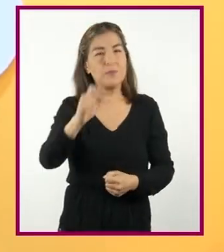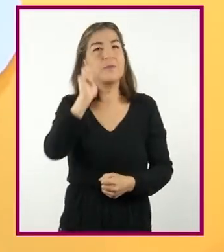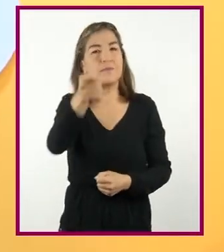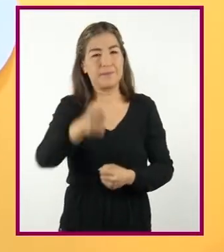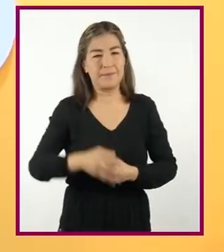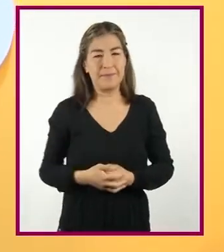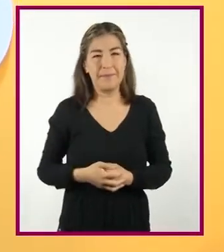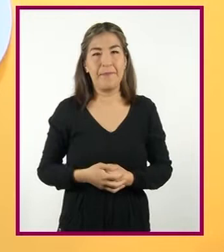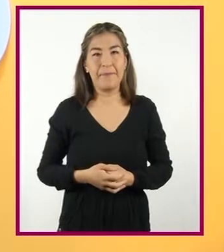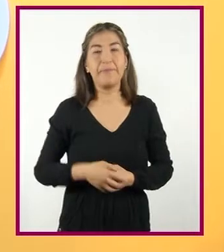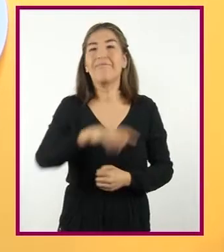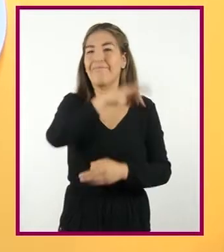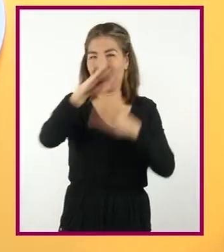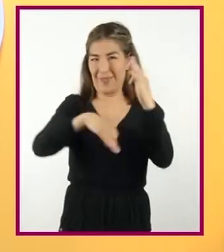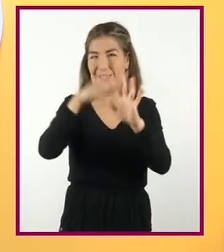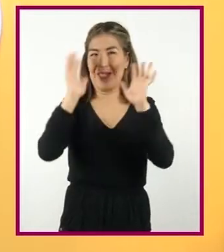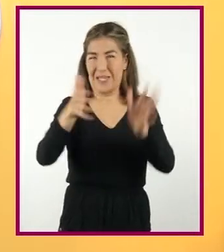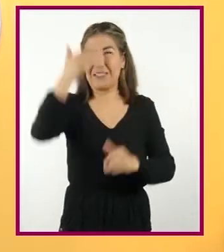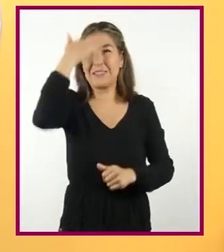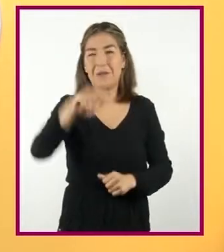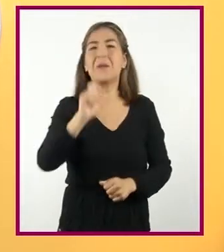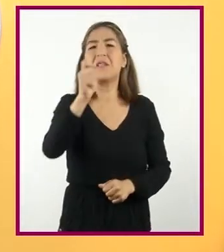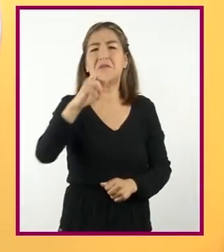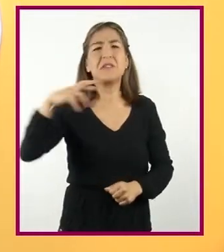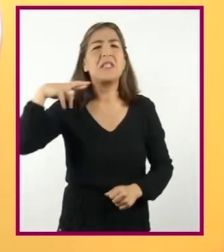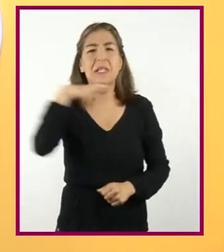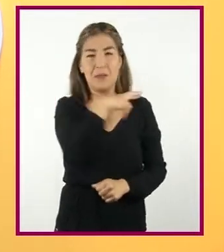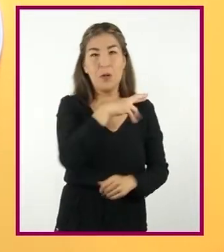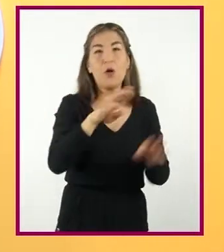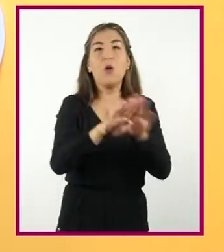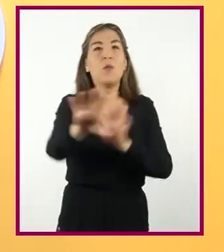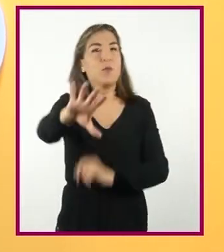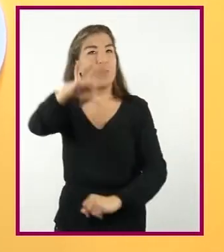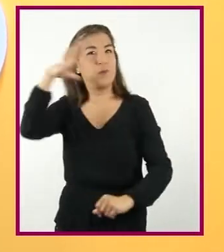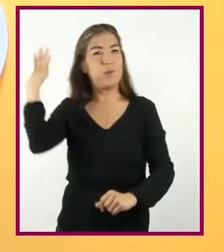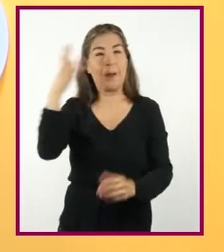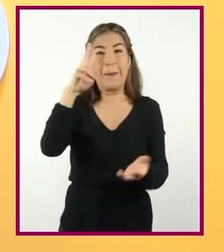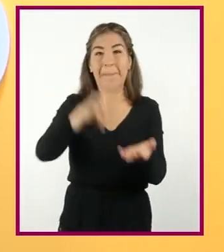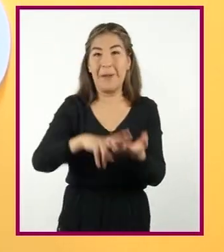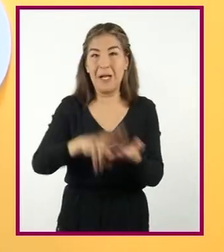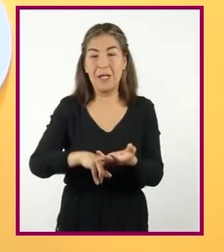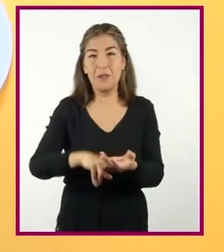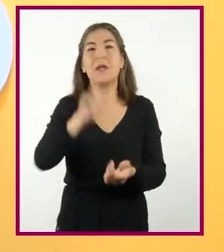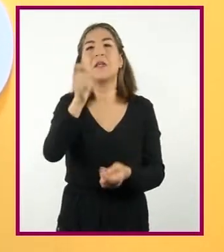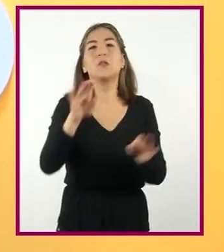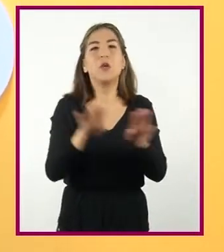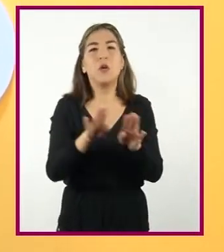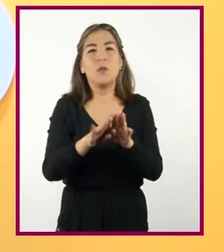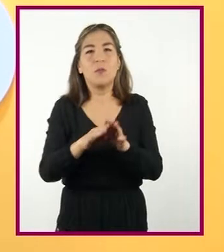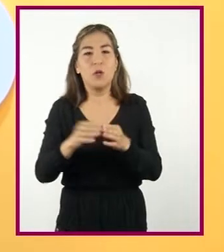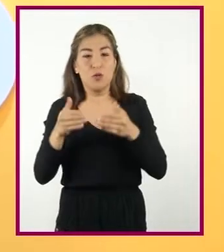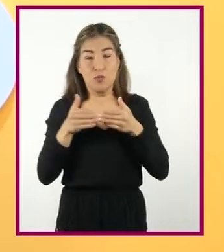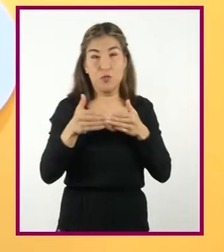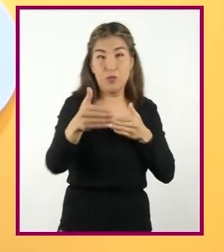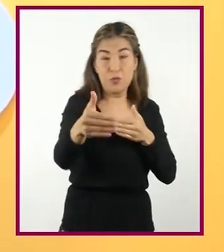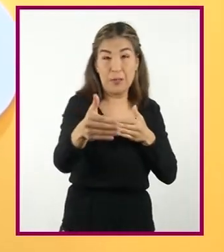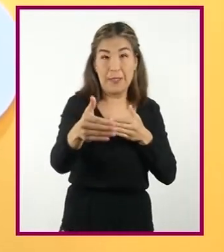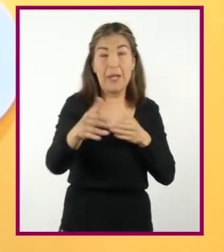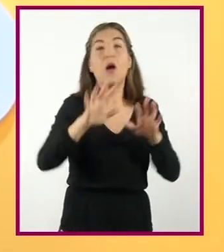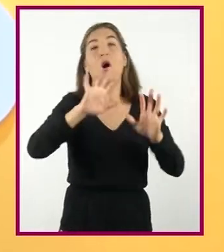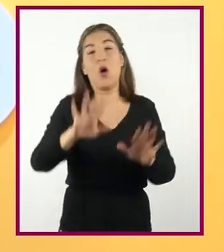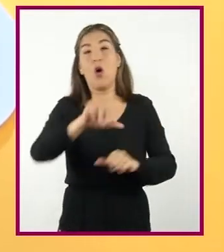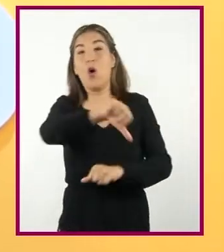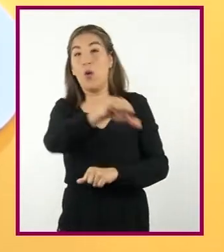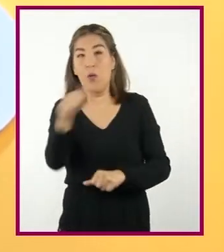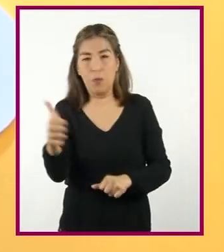ya sabemos, la rapidez es la magnitud de la velocidad y es una cantidad escalar. En cambio, la